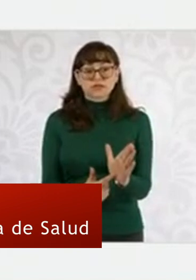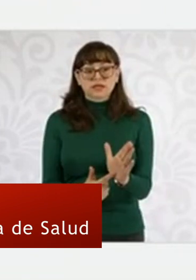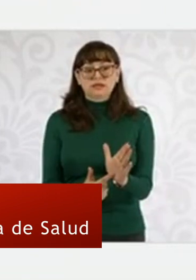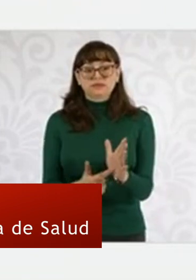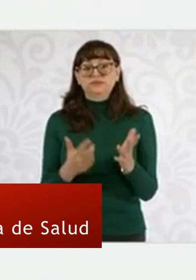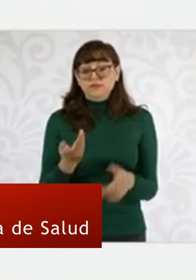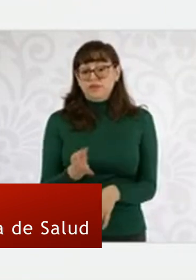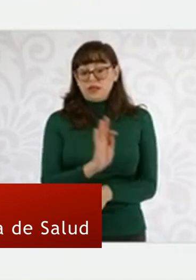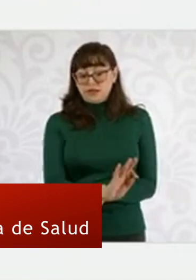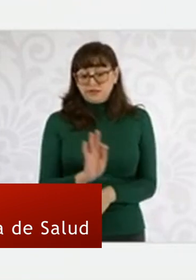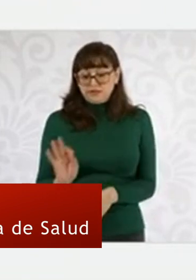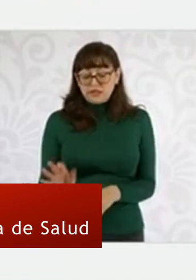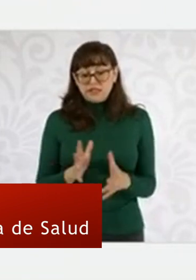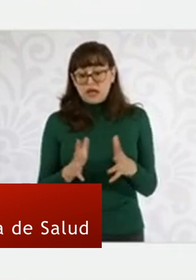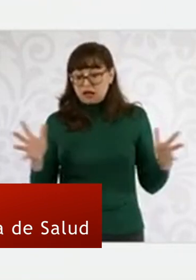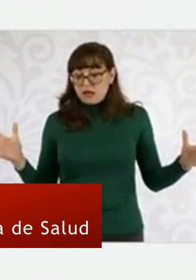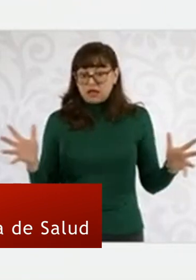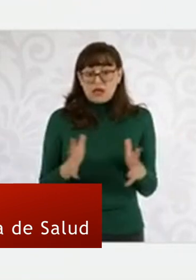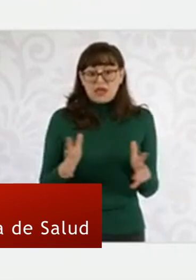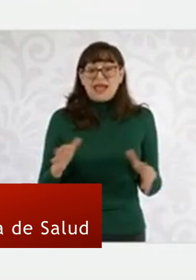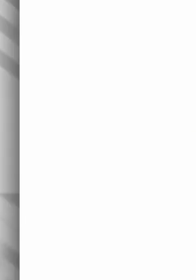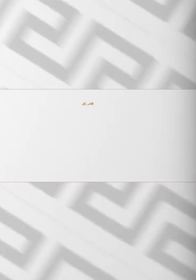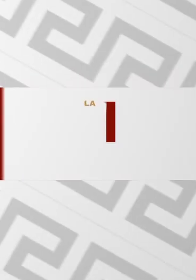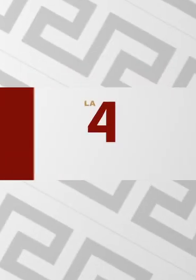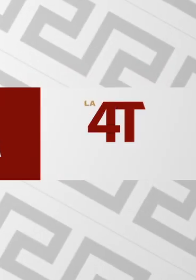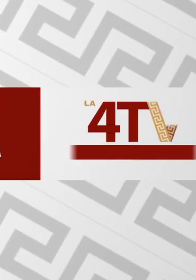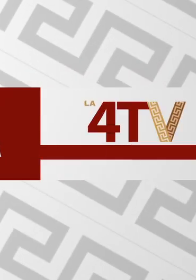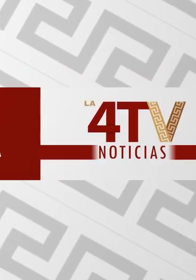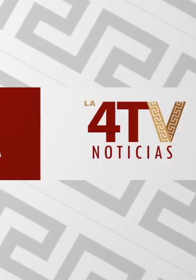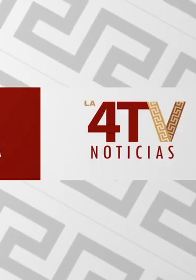consensuada de fechas y volúmenes de entrega de acuerdo a las necesidades reales.